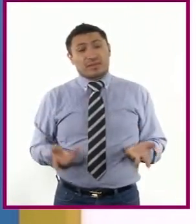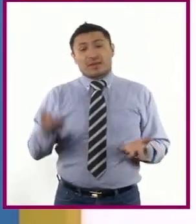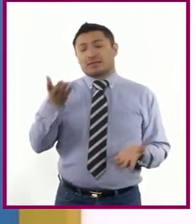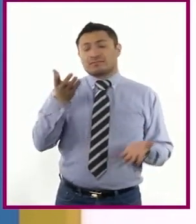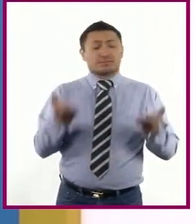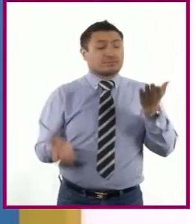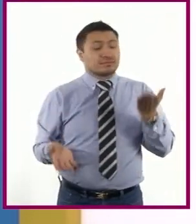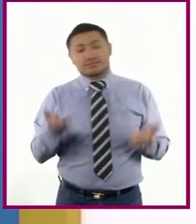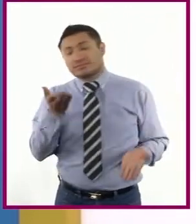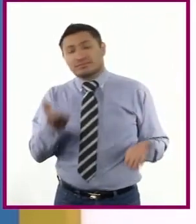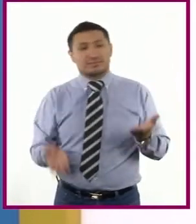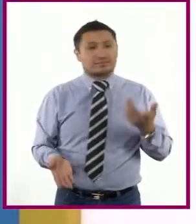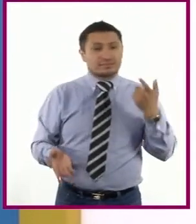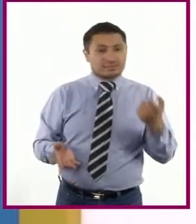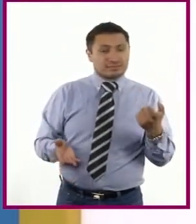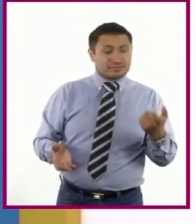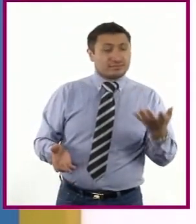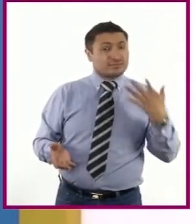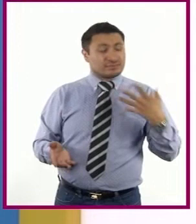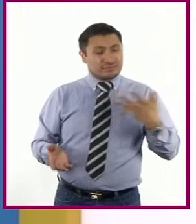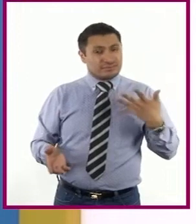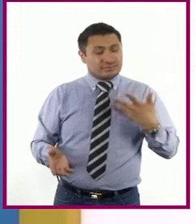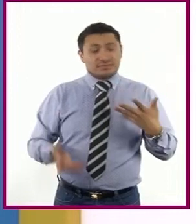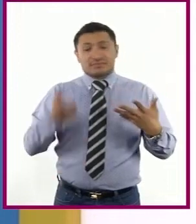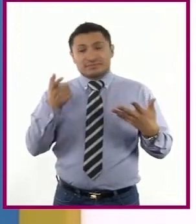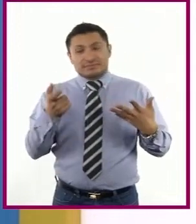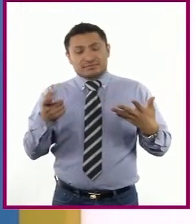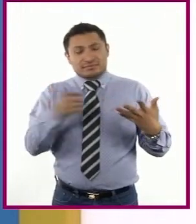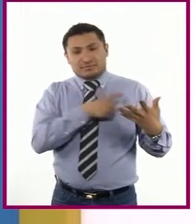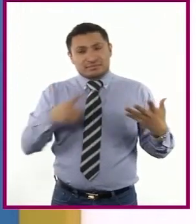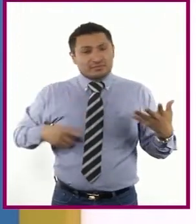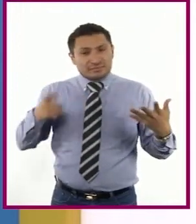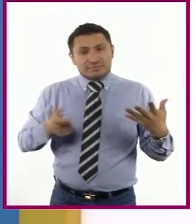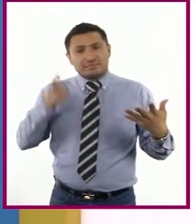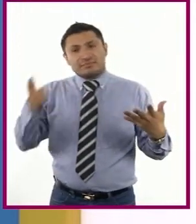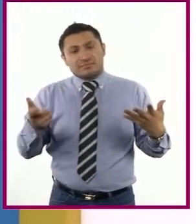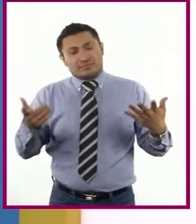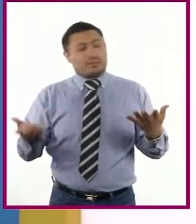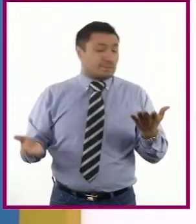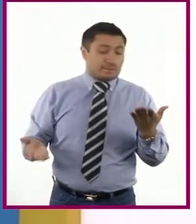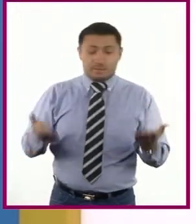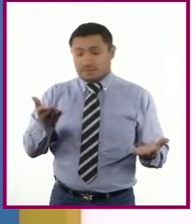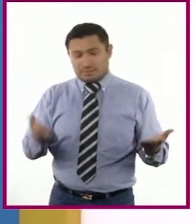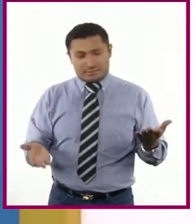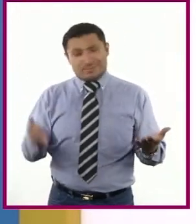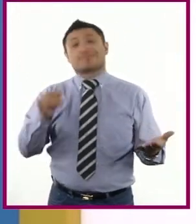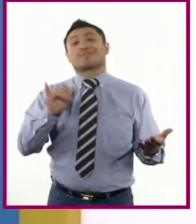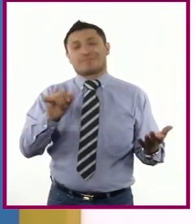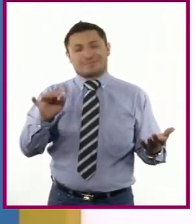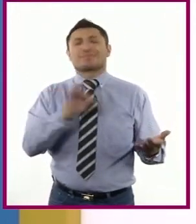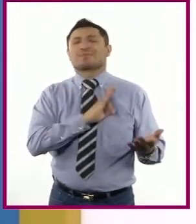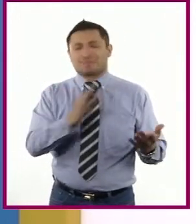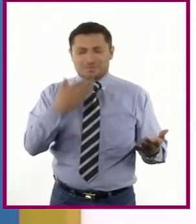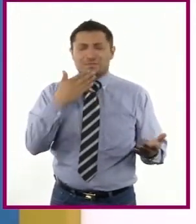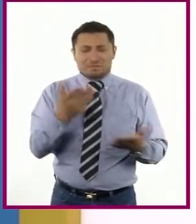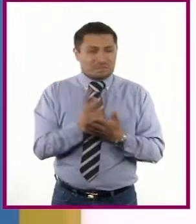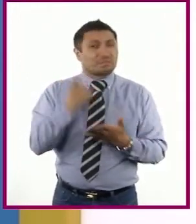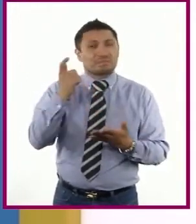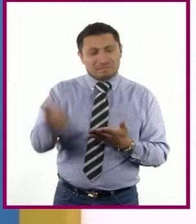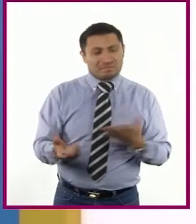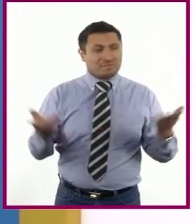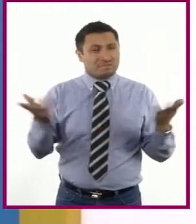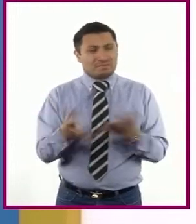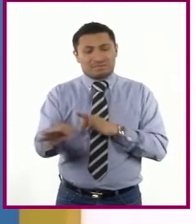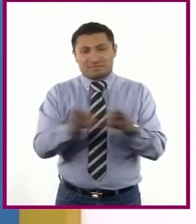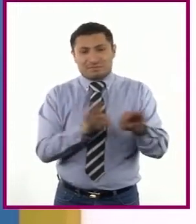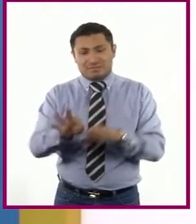comparar el costo con el presupuesto con que cuenta el comité de la escuela, podemos afirmar que sí es suficiente para realizar ese